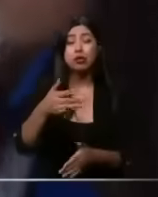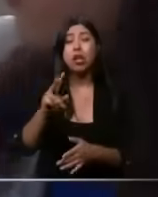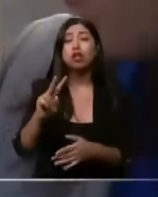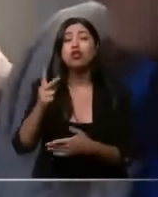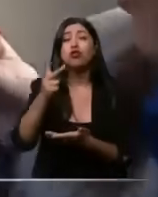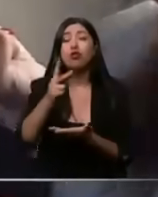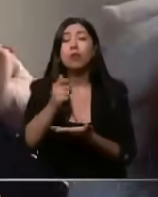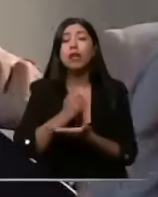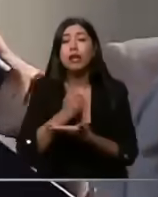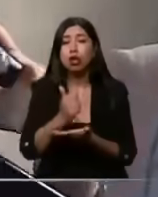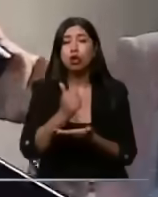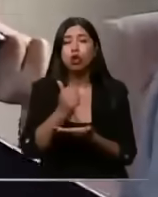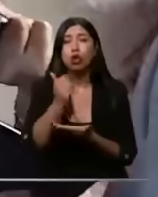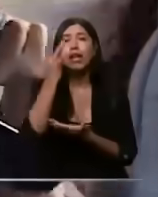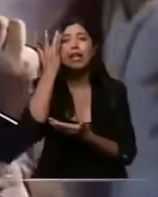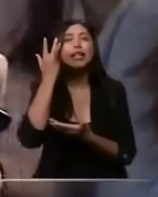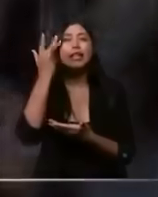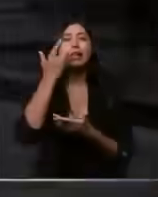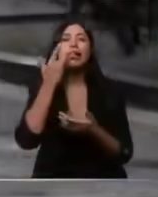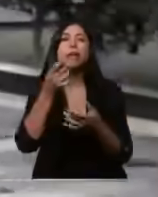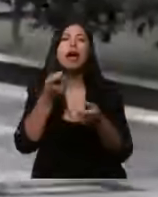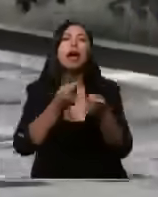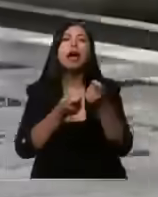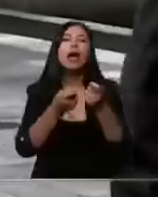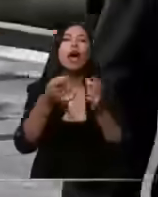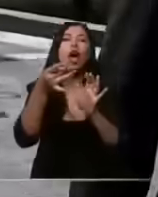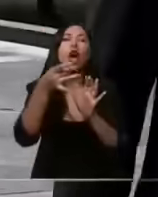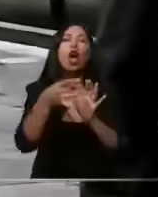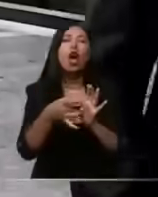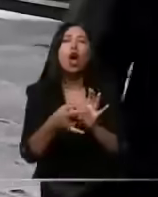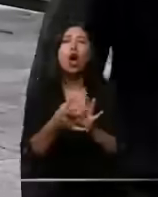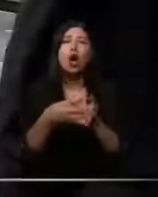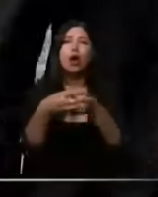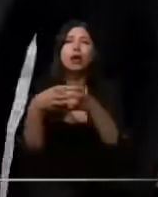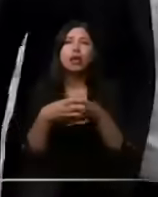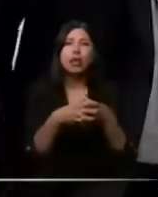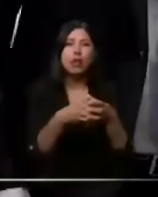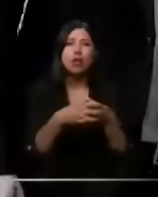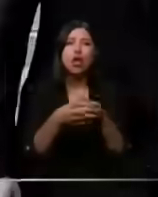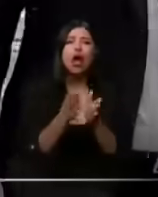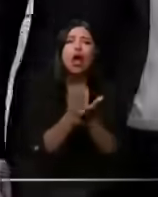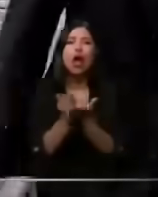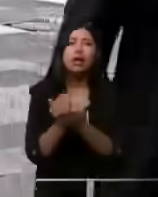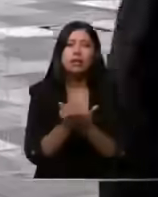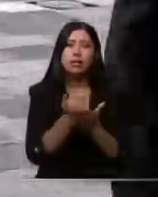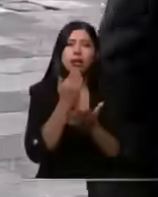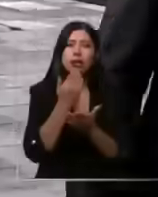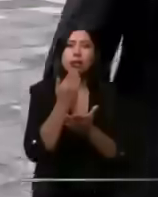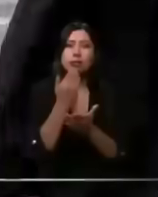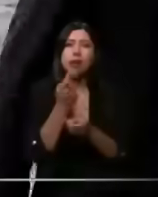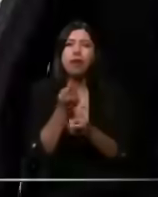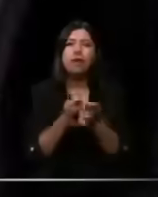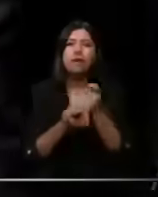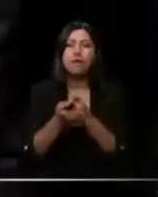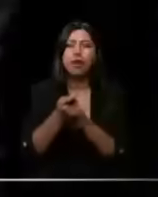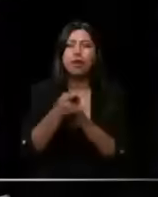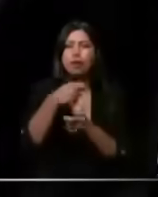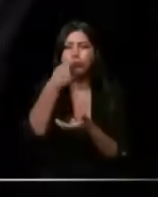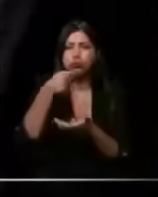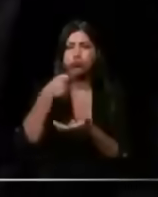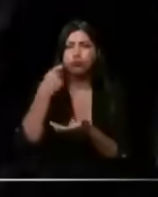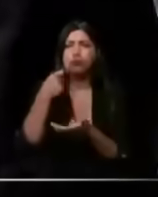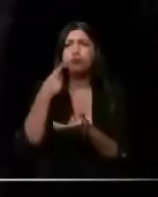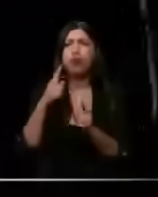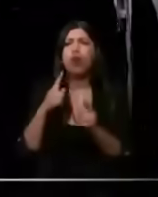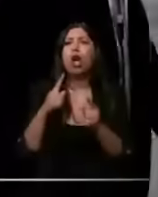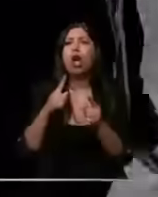crimen organizado y seguridad migratoria. Suma y siguen los problemas para el ex director general de la PDI, a la querella. Era muy cercano al